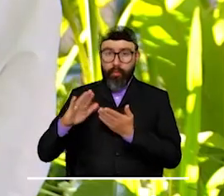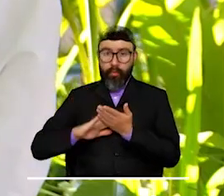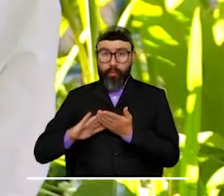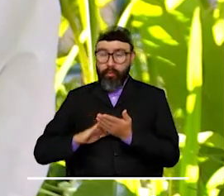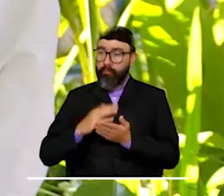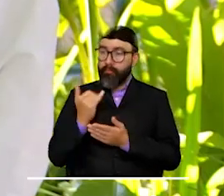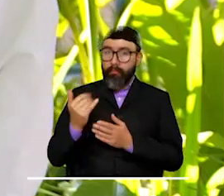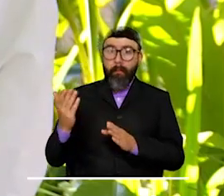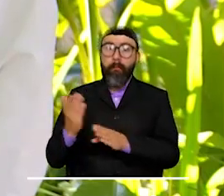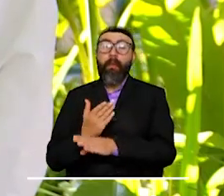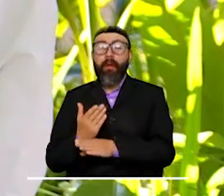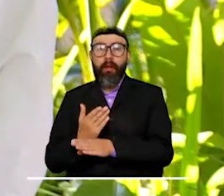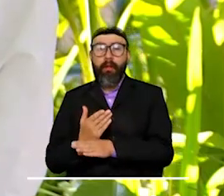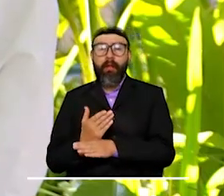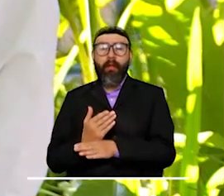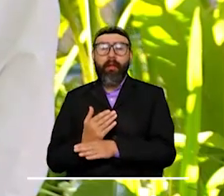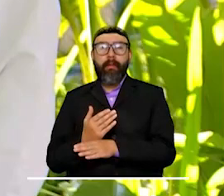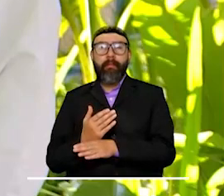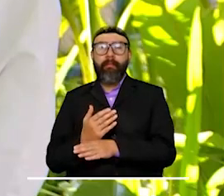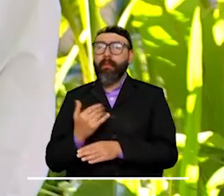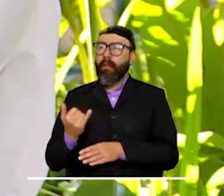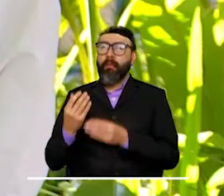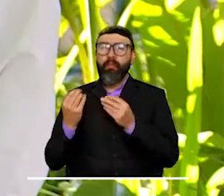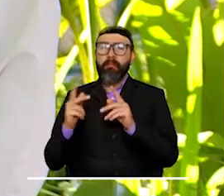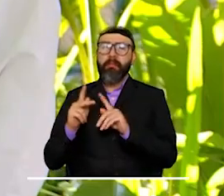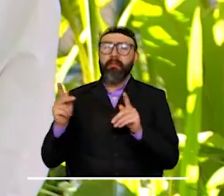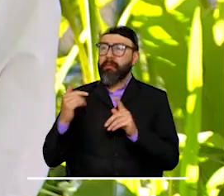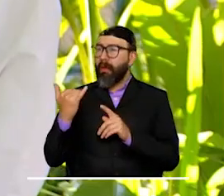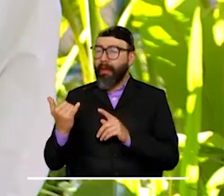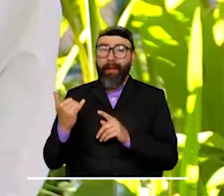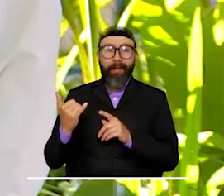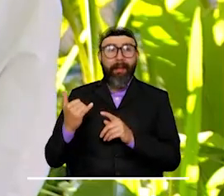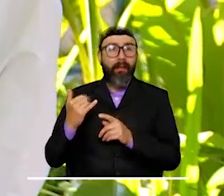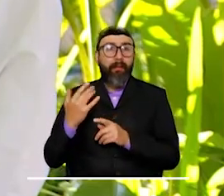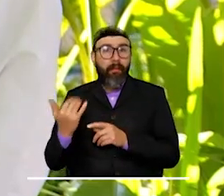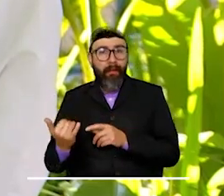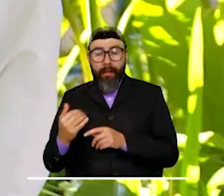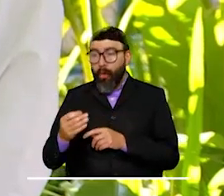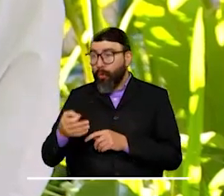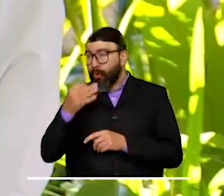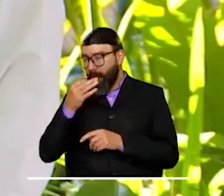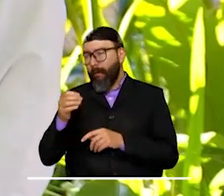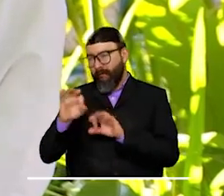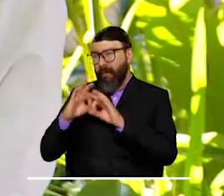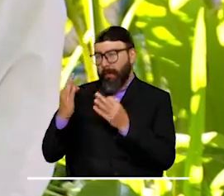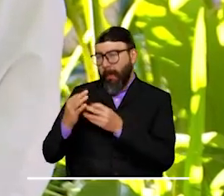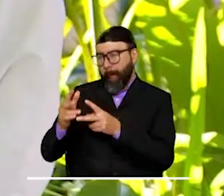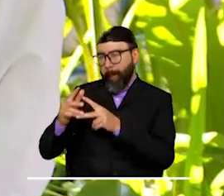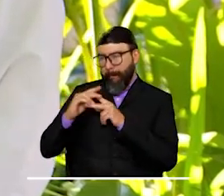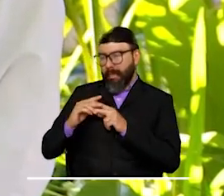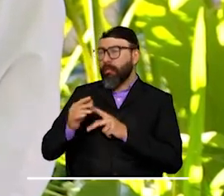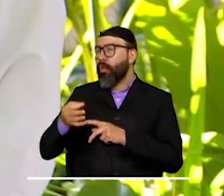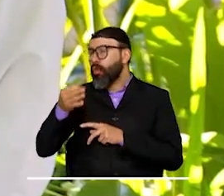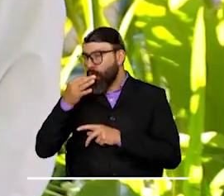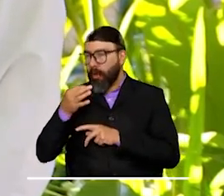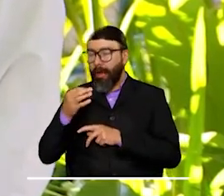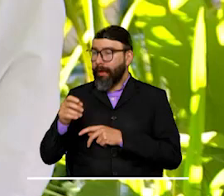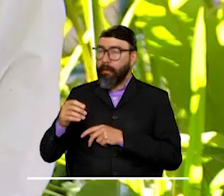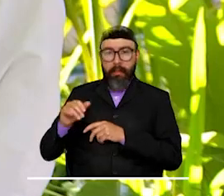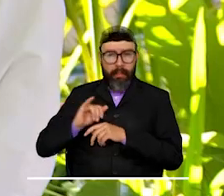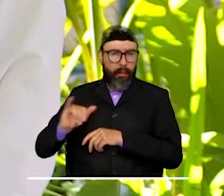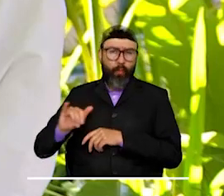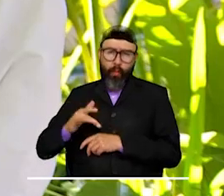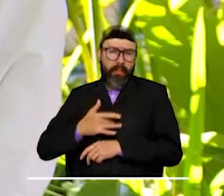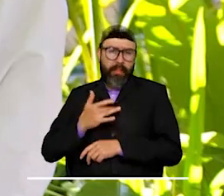O muchas personas toman los medicamentos que están tomando sus familiares y no tienen en cuenta que a pesar de que son síntomas